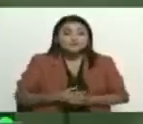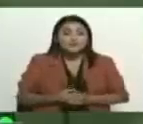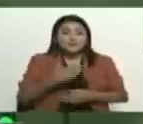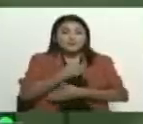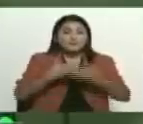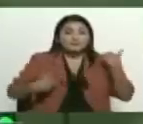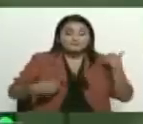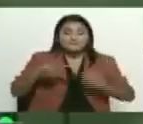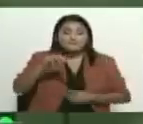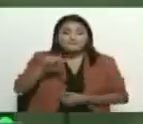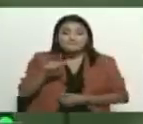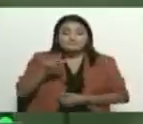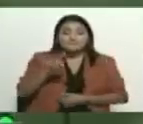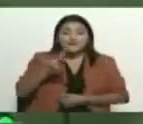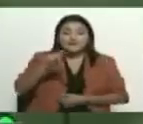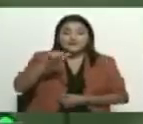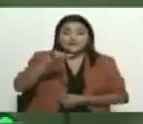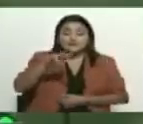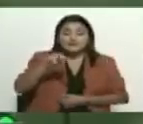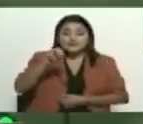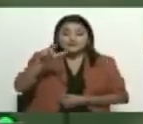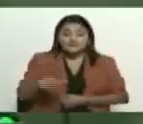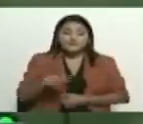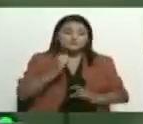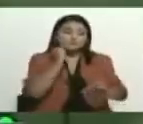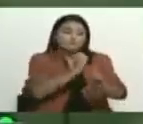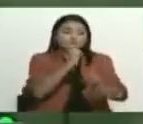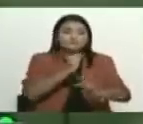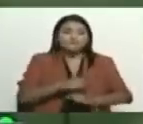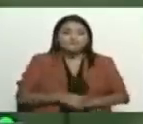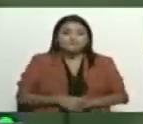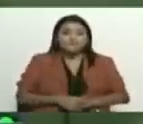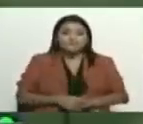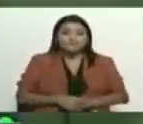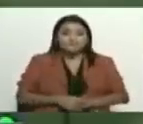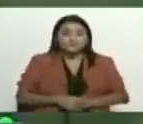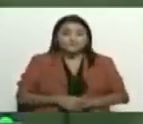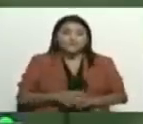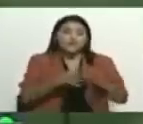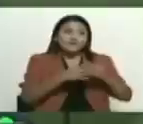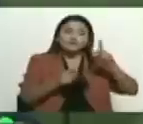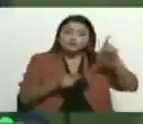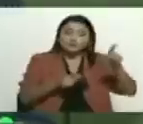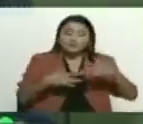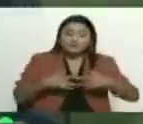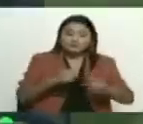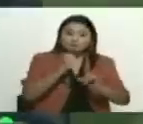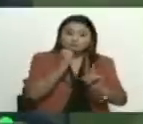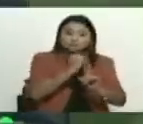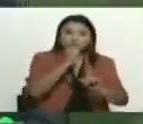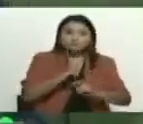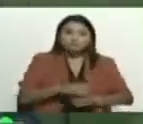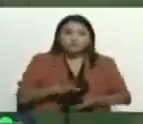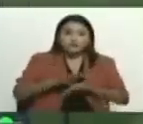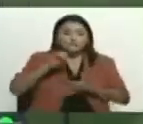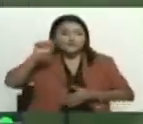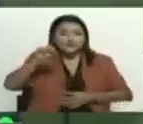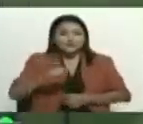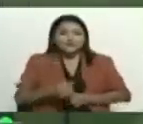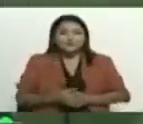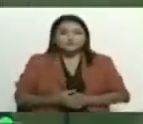Martín Salvador Allende, fue asesinado por fascistas ejecutores de las órdenes de los intereses del capital